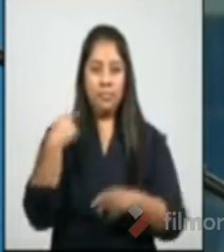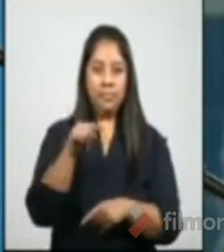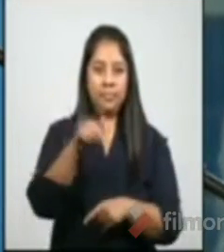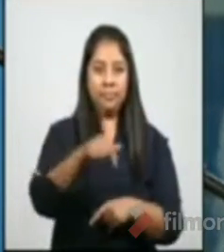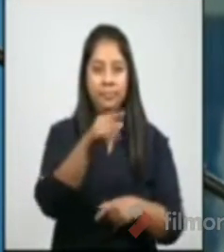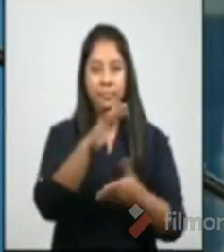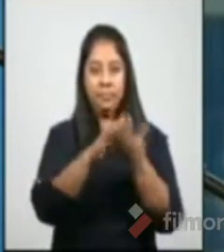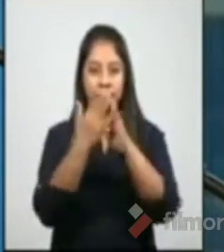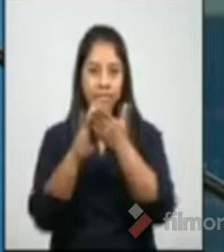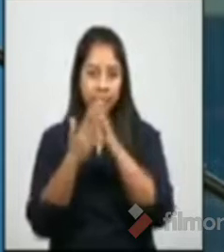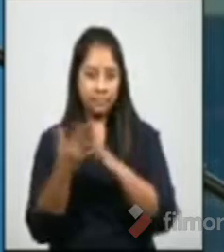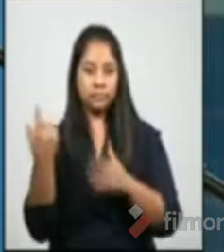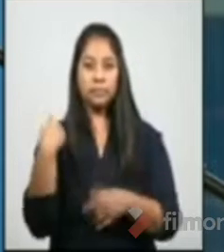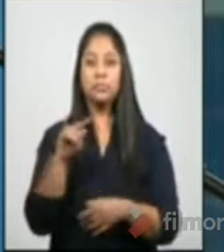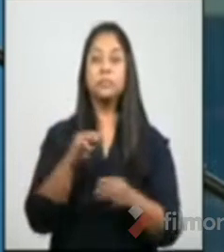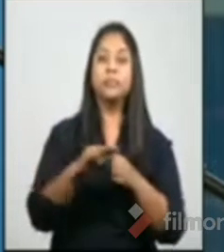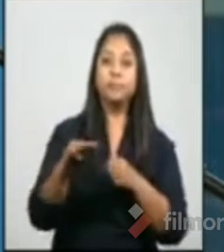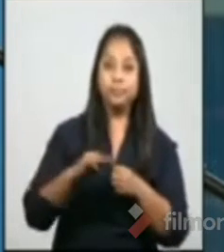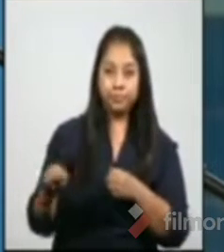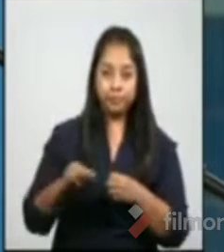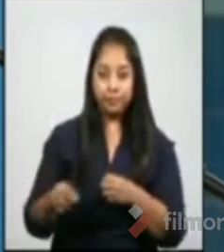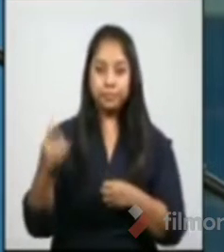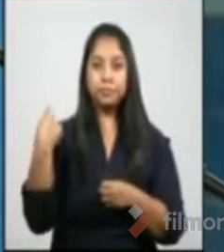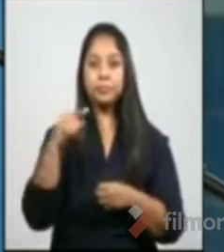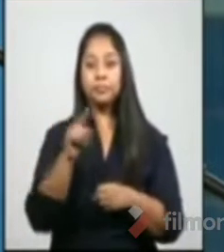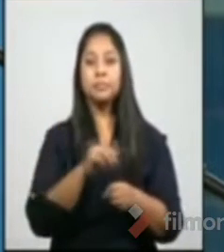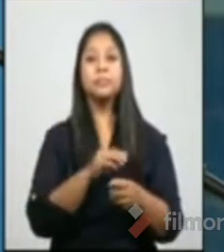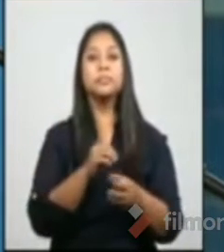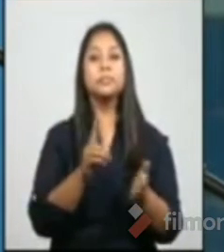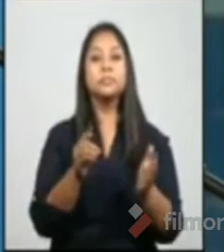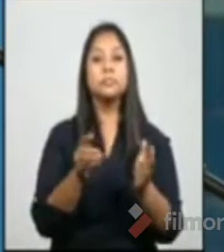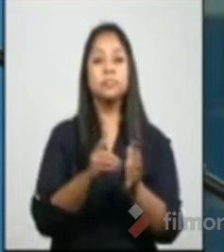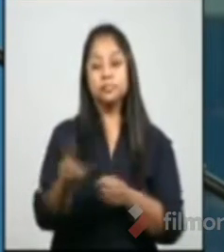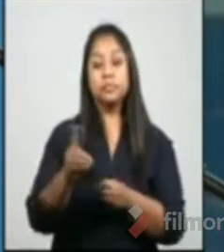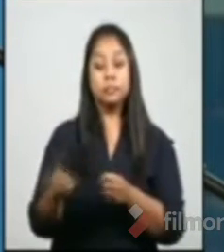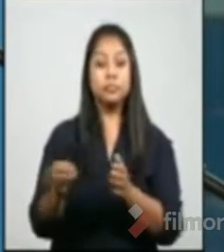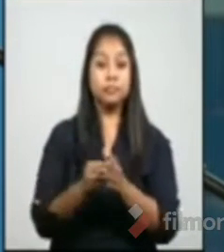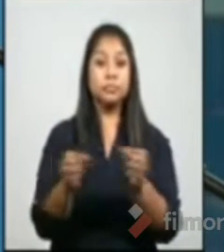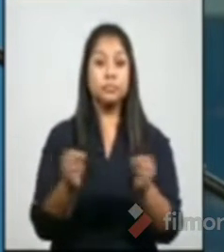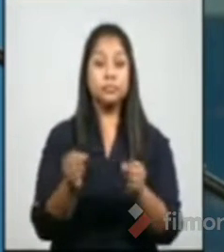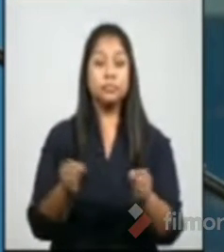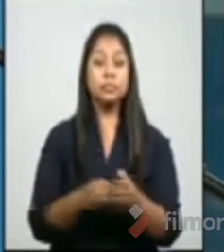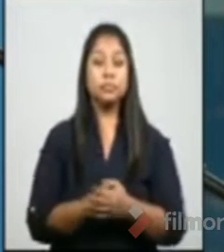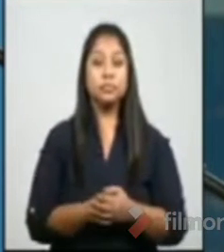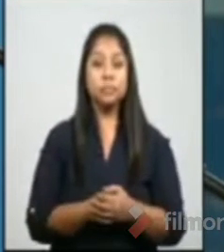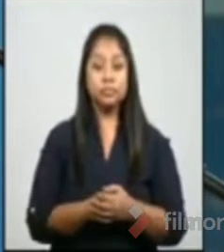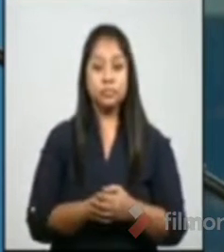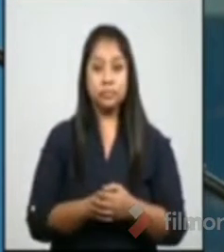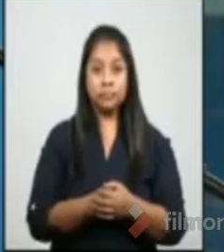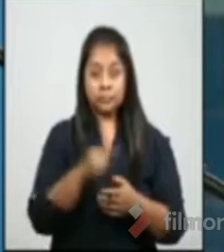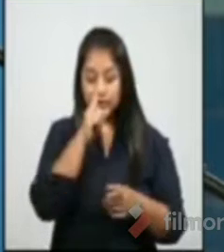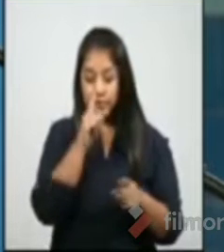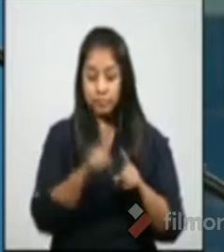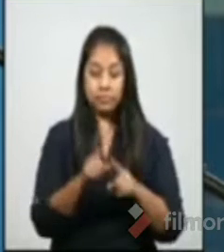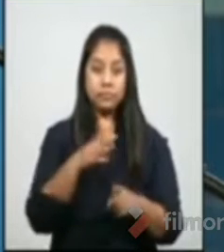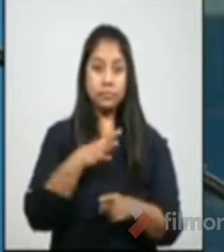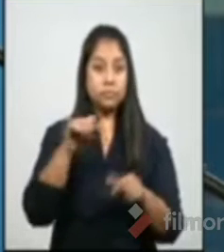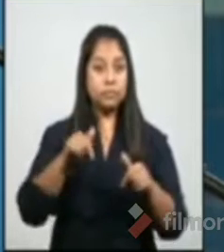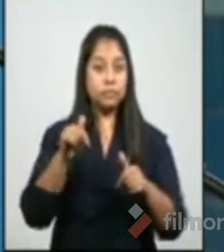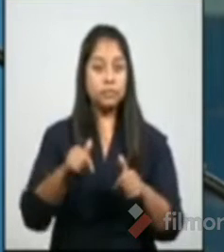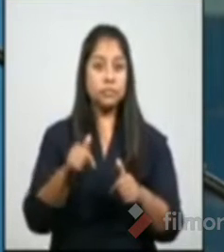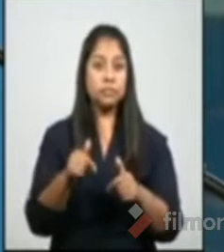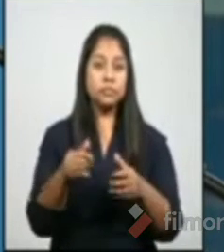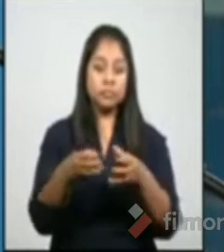comunidad, para el municipio y para el departamento de Quetzaltenango. Tenemos también, ahora en la Comisión